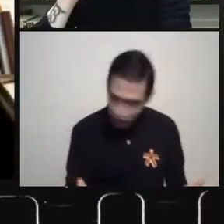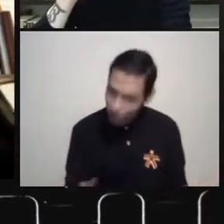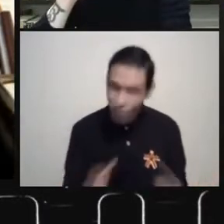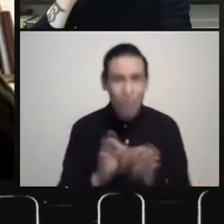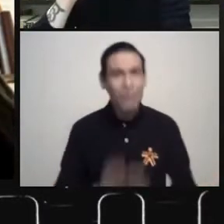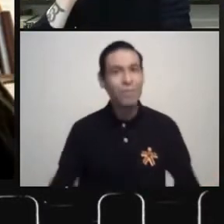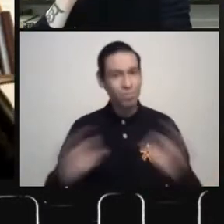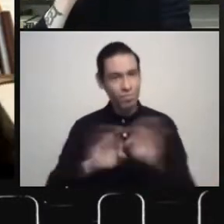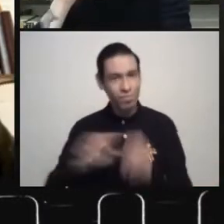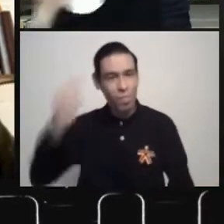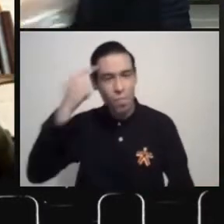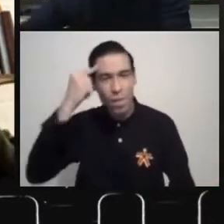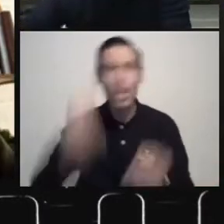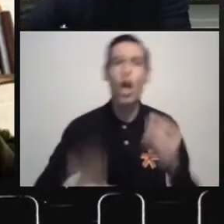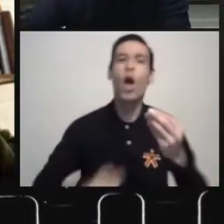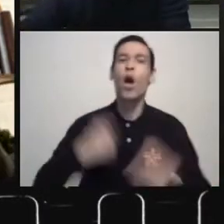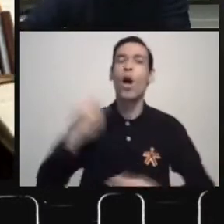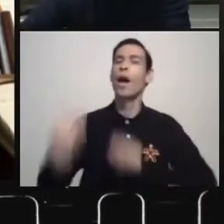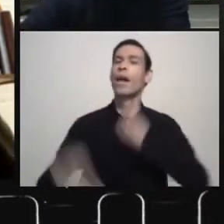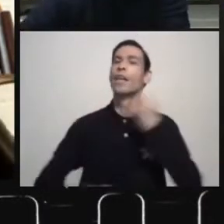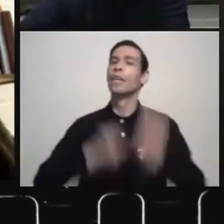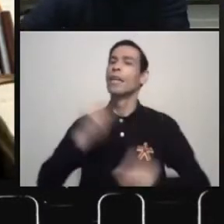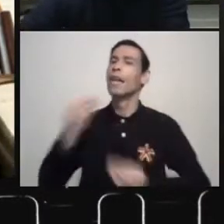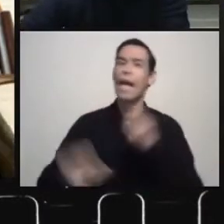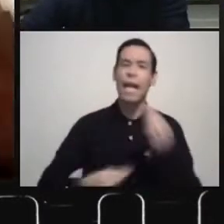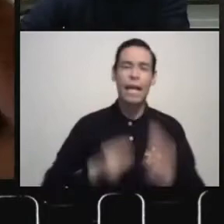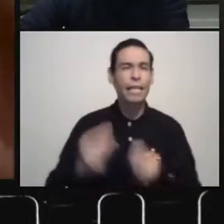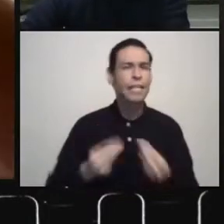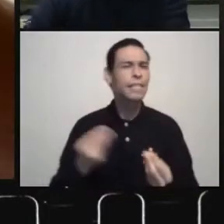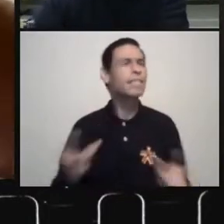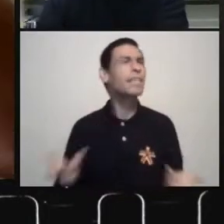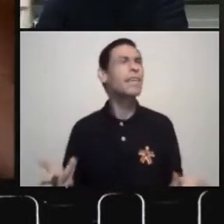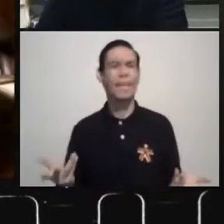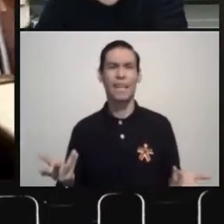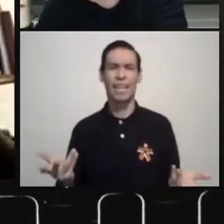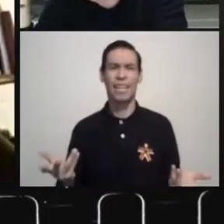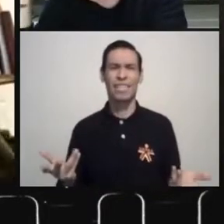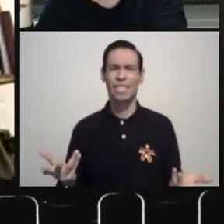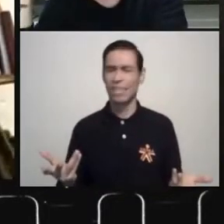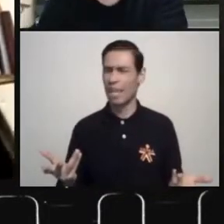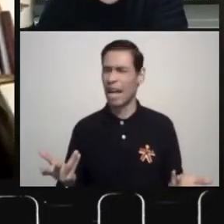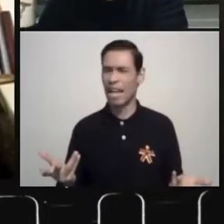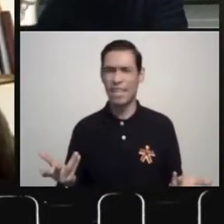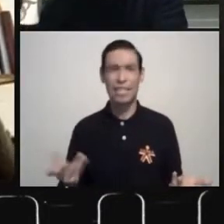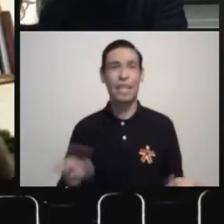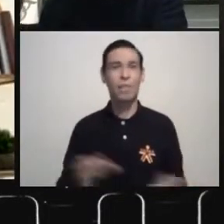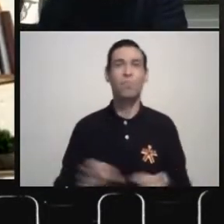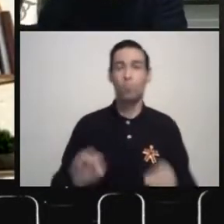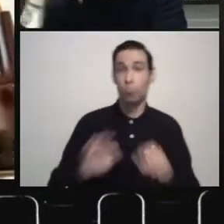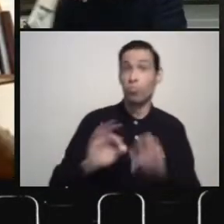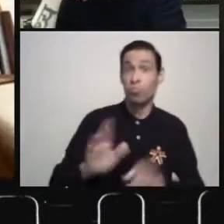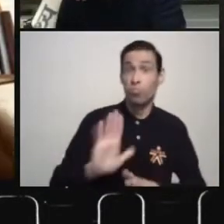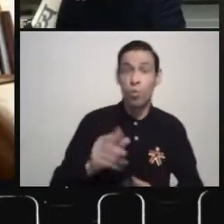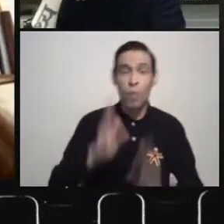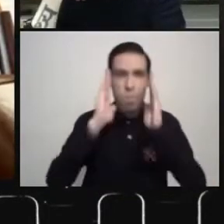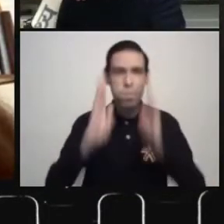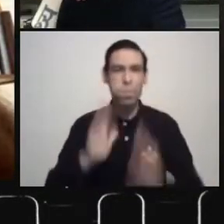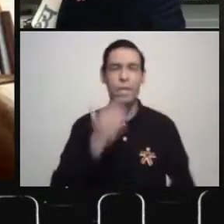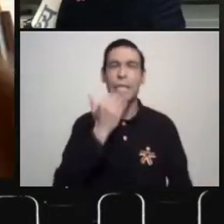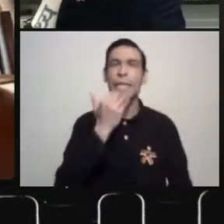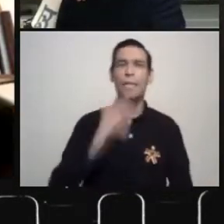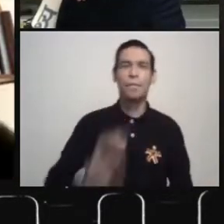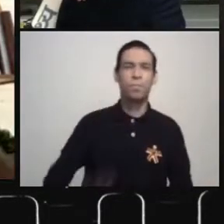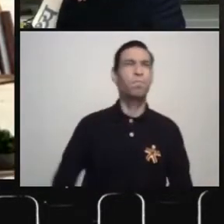eso, ¿no? Y lograr cosas. Entonces, ¿por qué no? ¿Por qué de repente llega un un director 20 años menor que